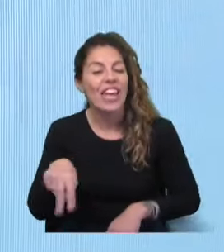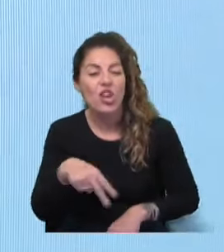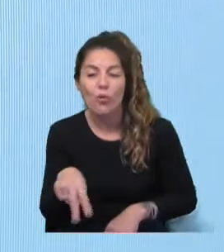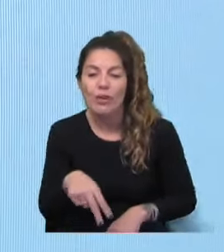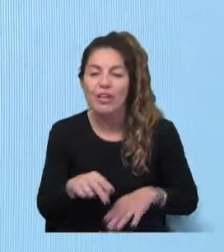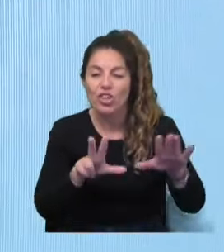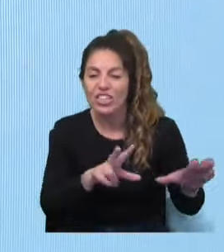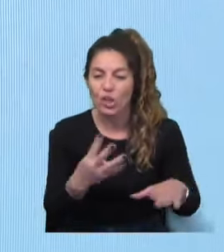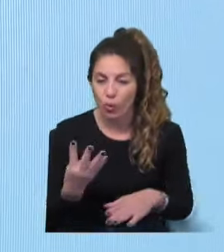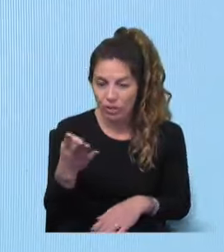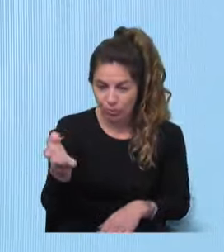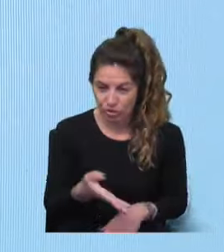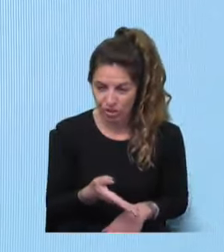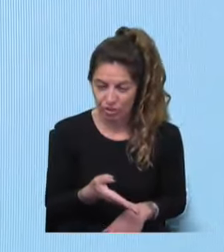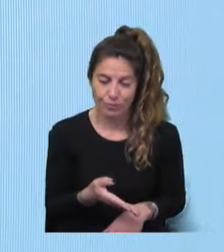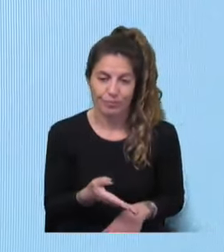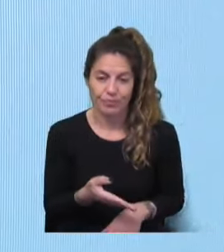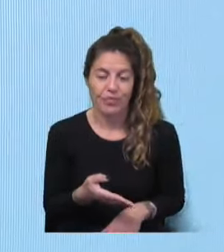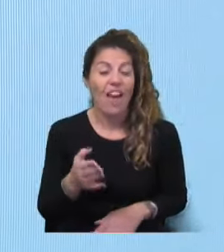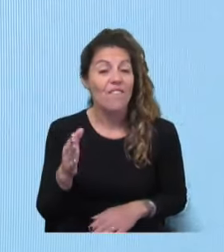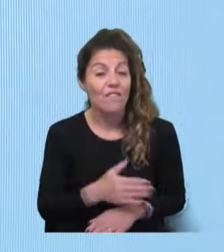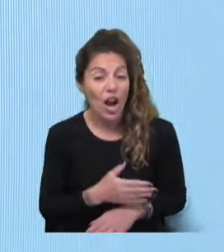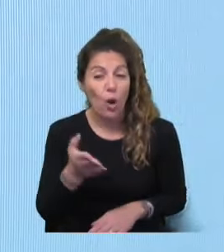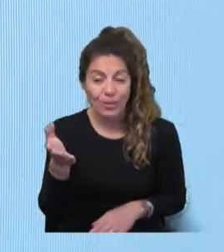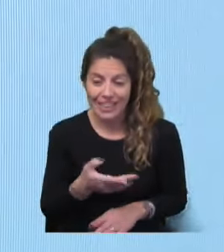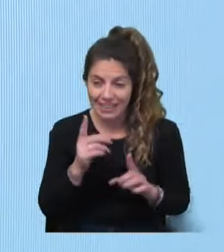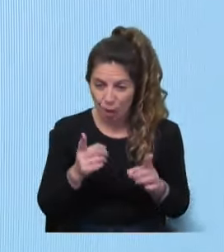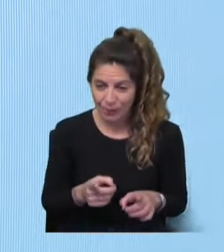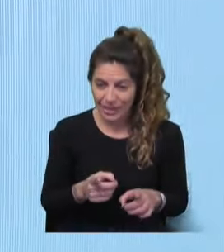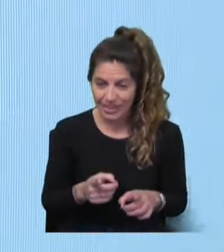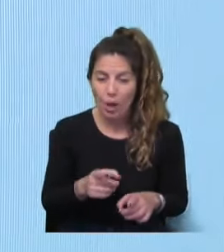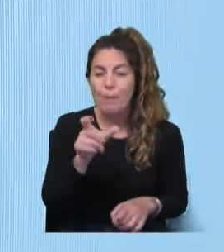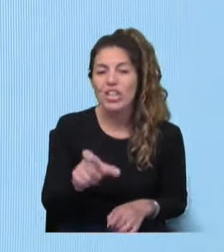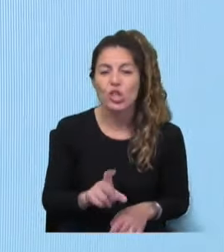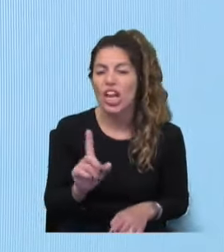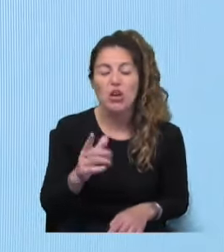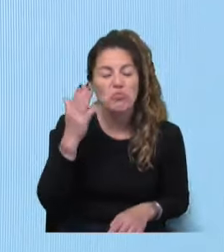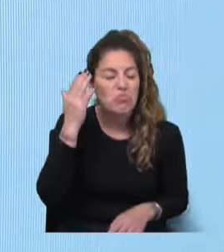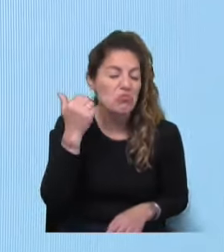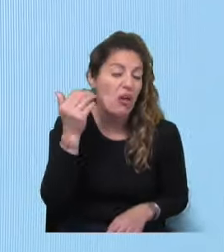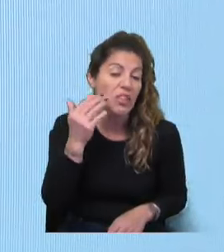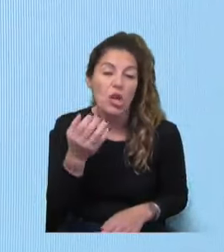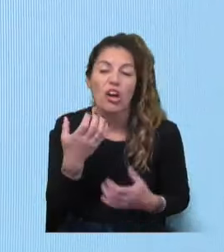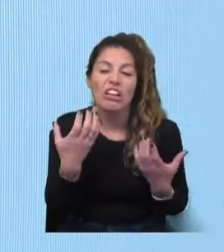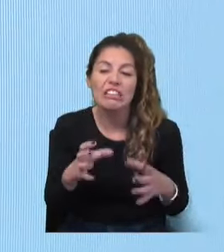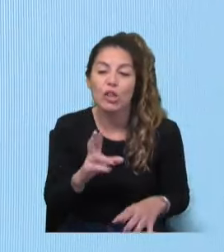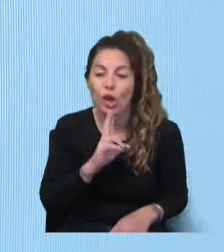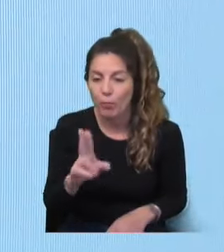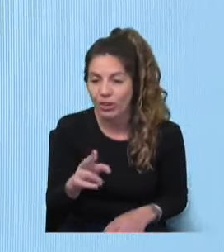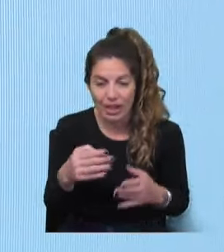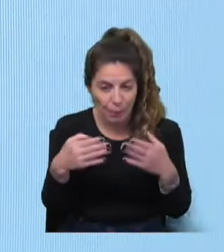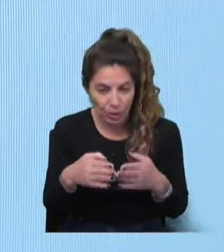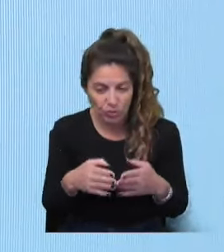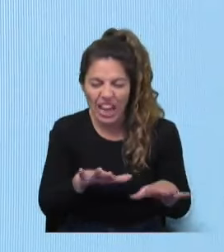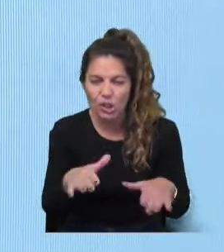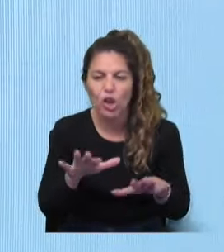trata del 84%. Bajos son los porcentajes también en el sentido de las personas que no supieron o no quisieron contestar esta pregunta, en el